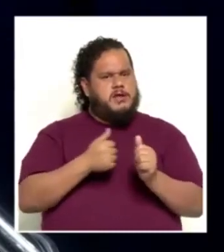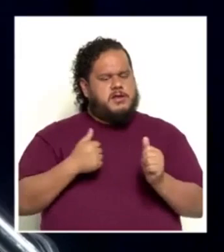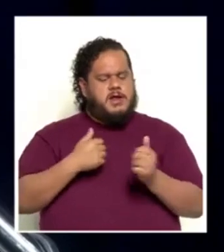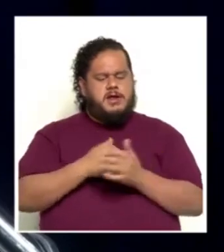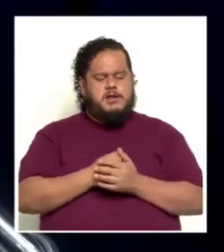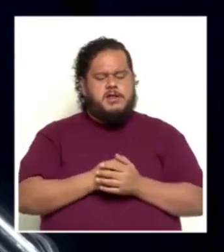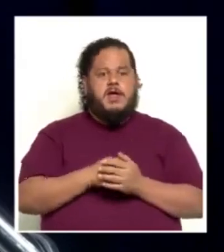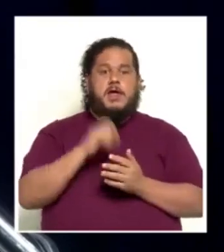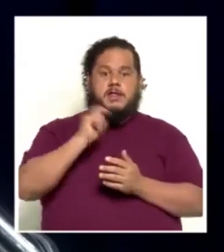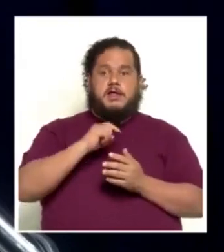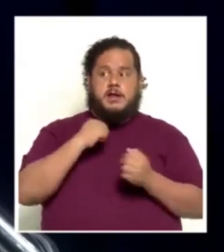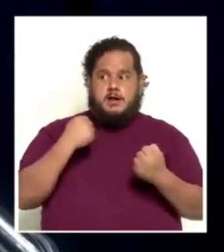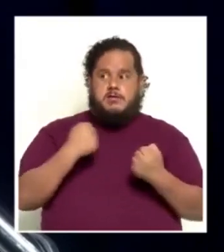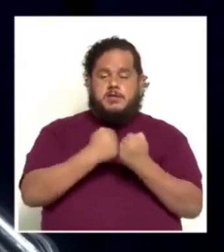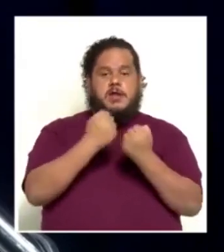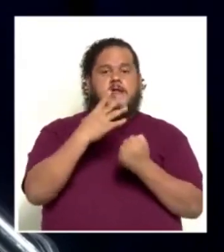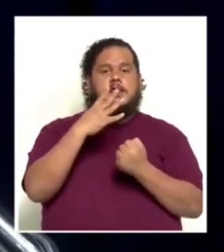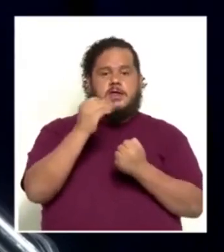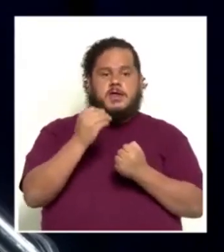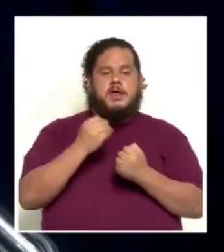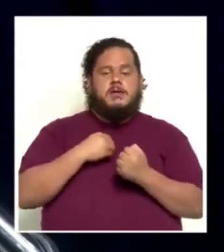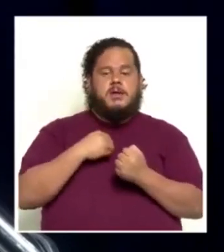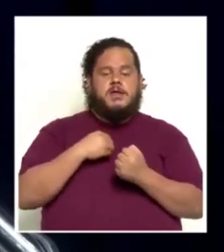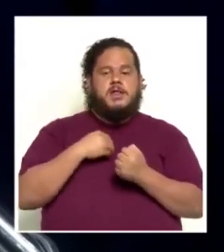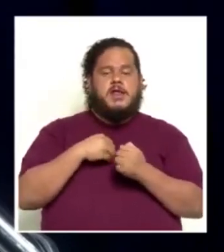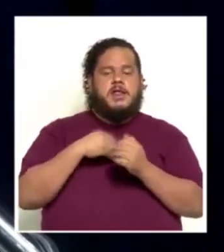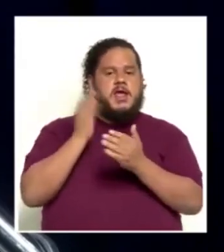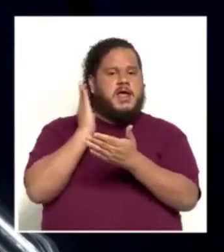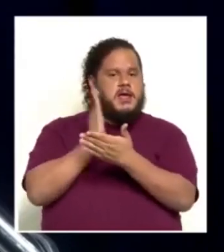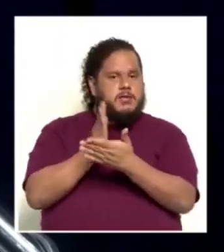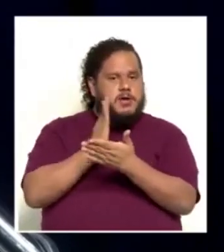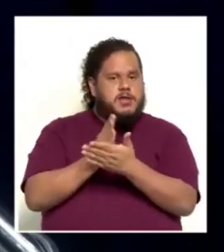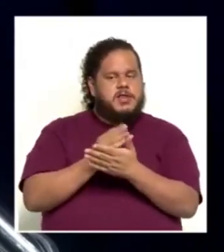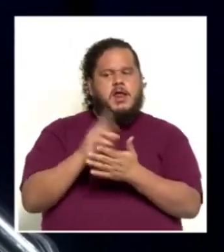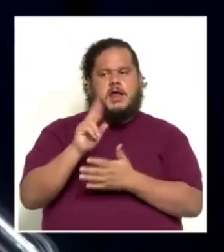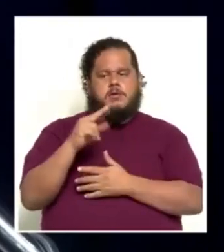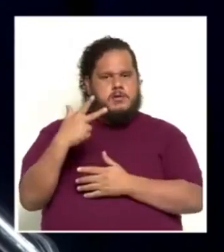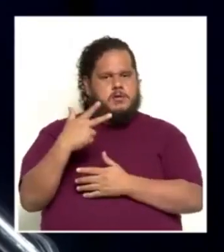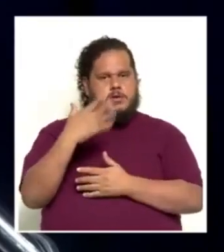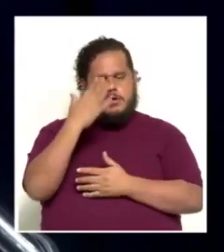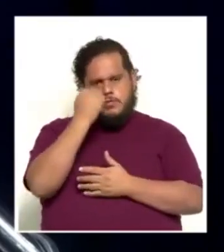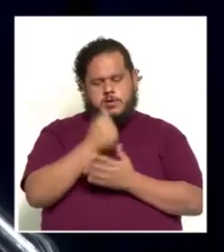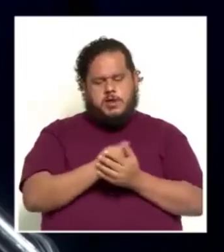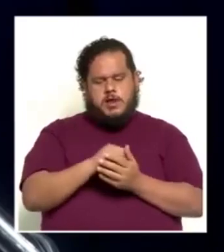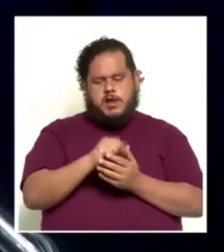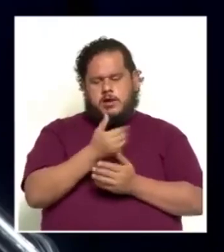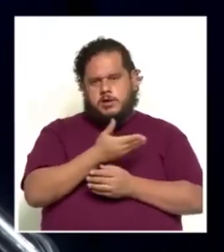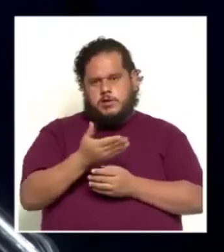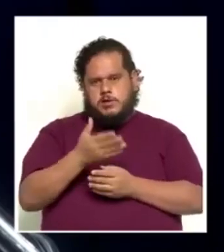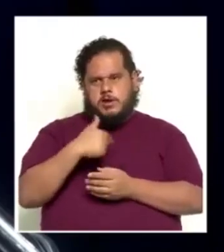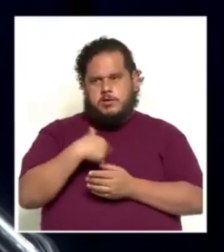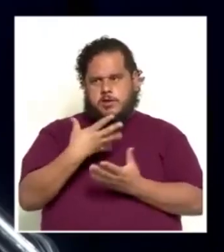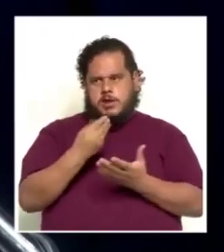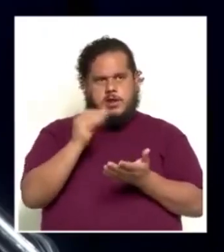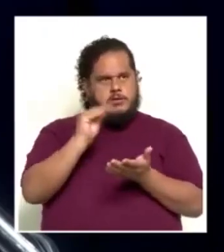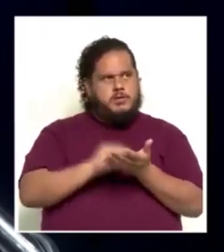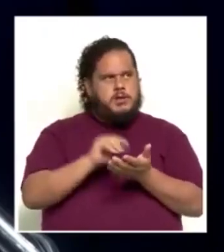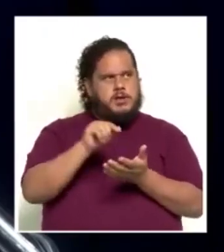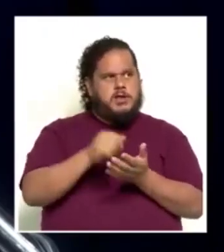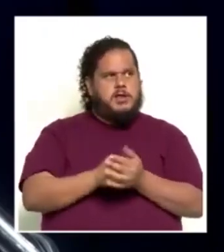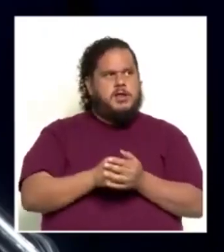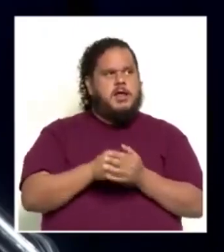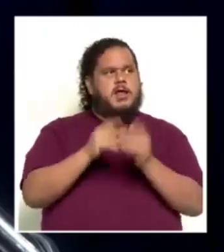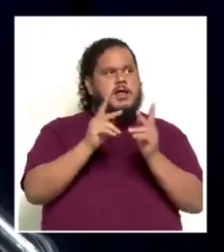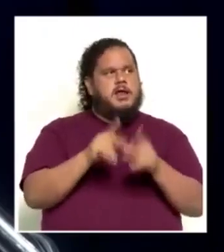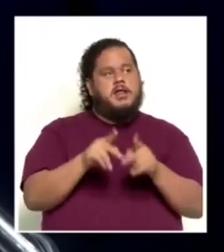tener que retar y va a tener que provocar un poco a don Rodrigo. Porque la otra cosa que quería notar aquí es, la